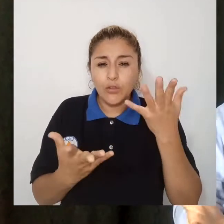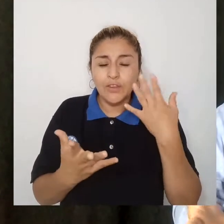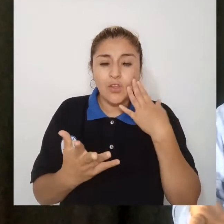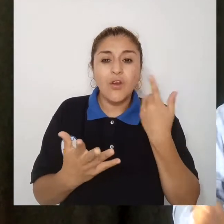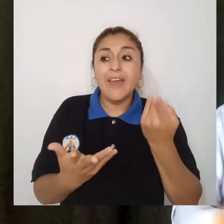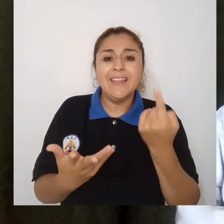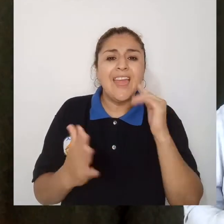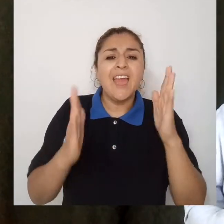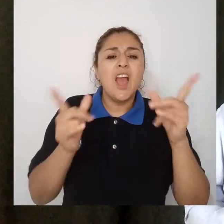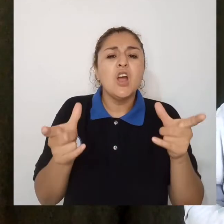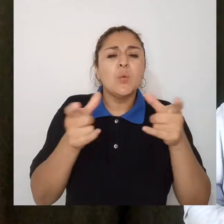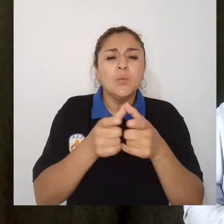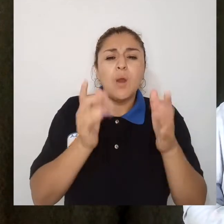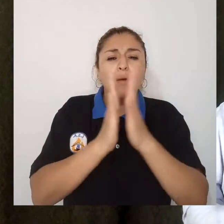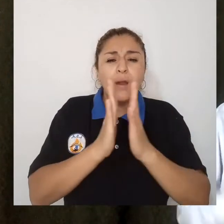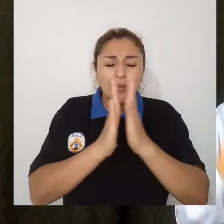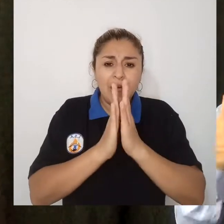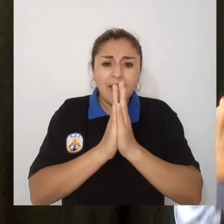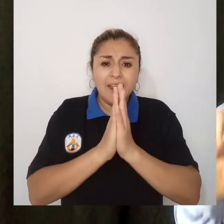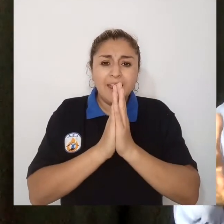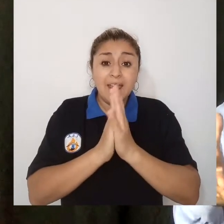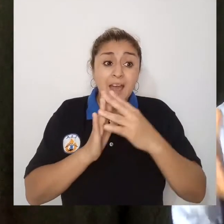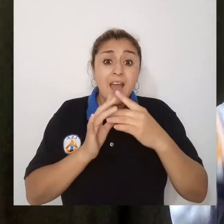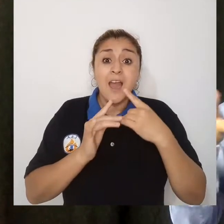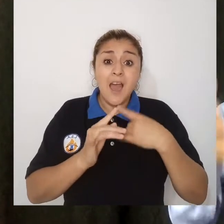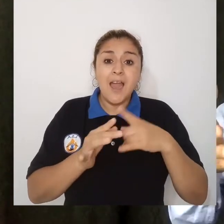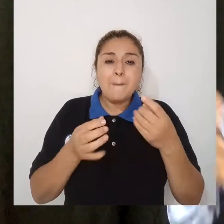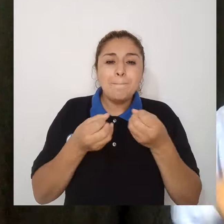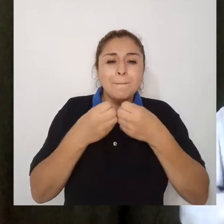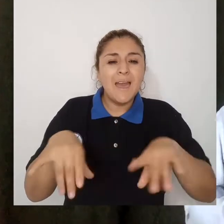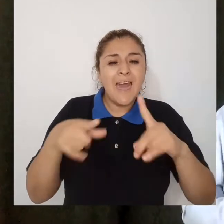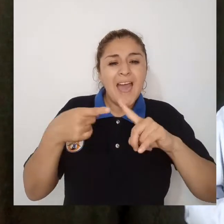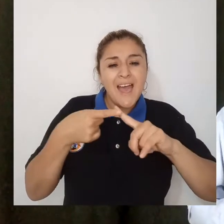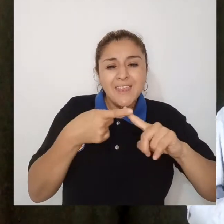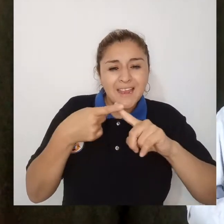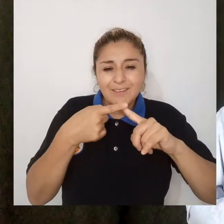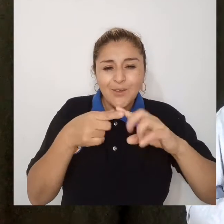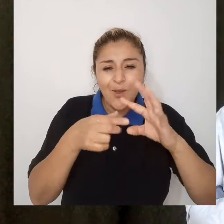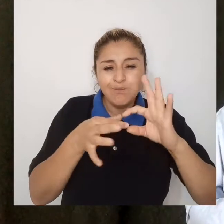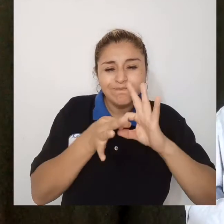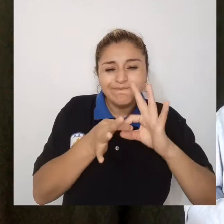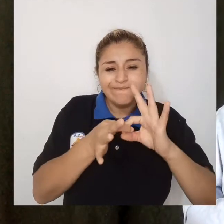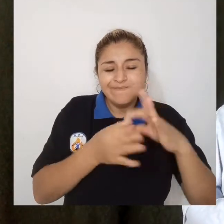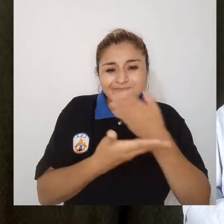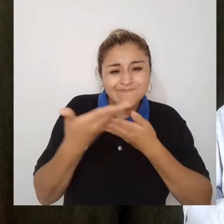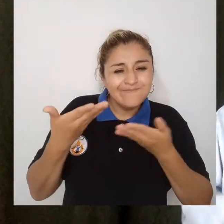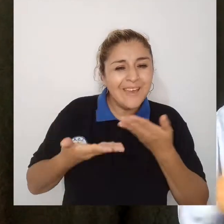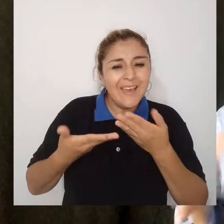personas y evangelizar al pueblo en los lugares donde se juntaban